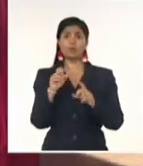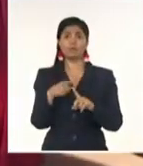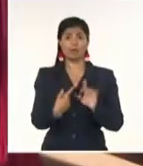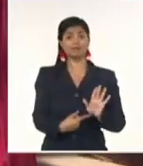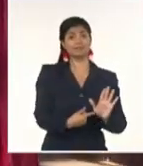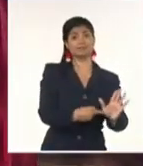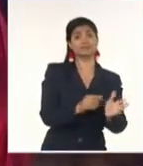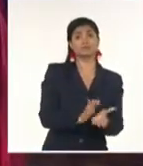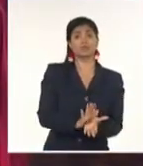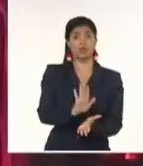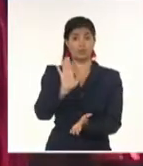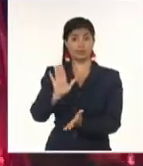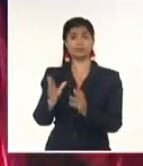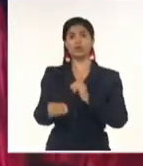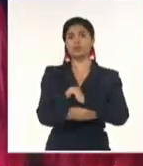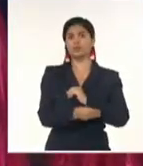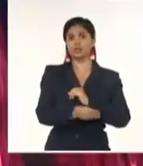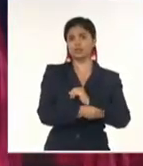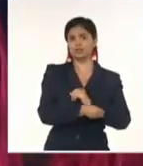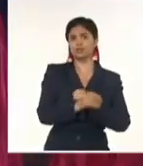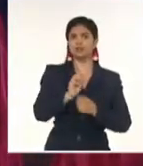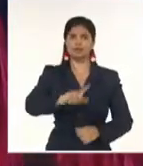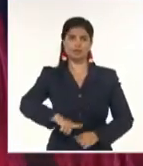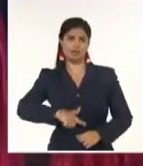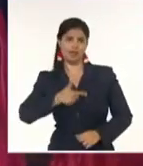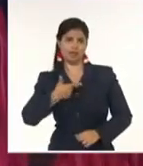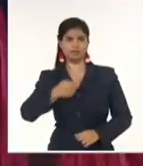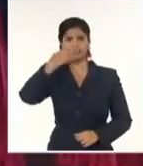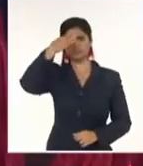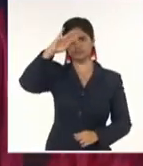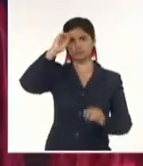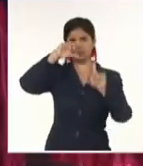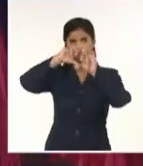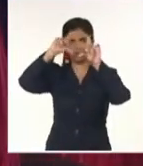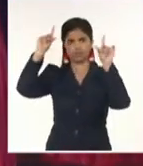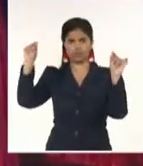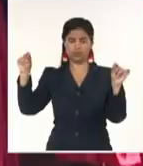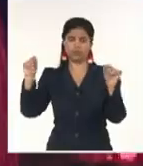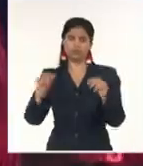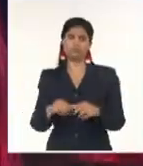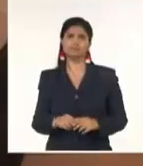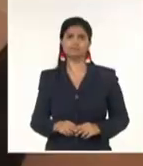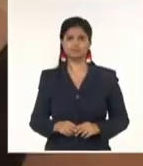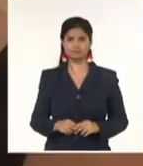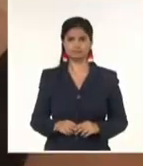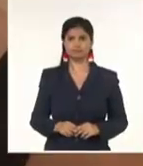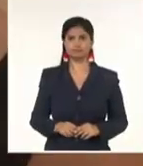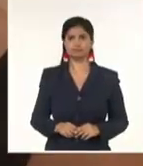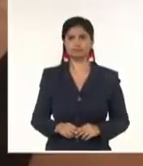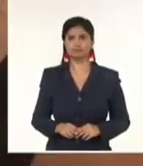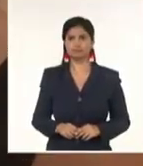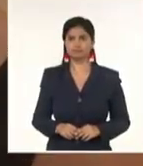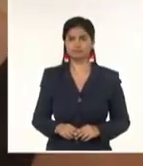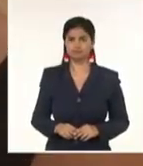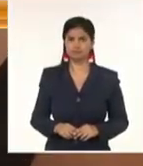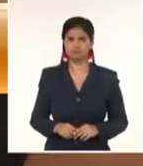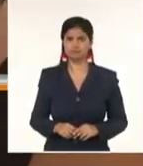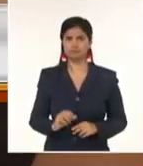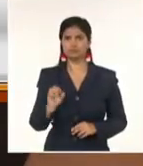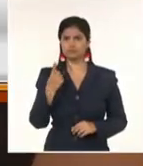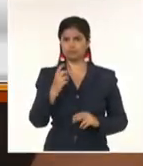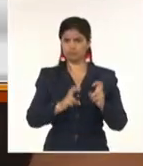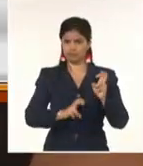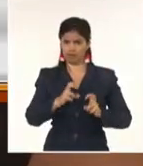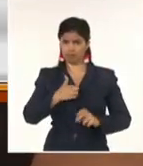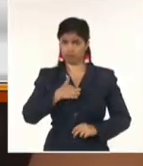la promoción del arte y la cultura del país en todas sus manifestaciones. Este es mi primer taller. Me ha ayudado a descubrir cosas que